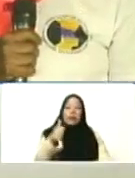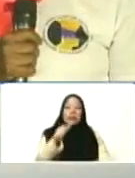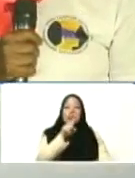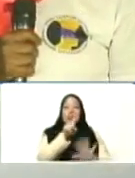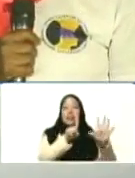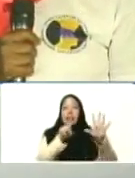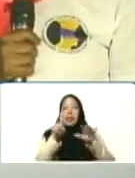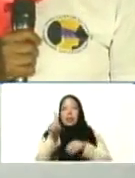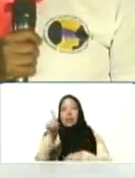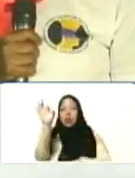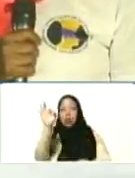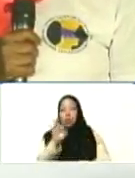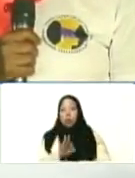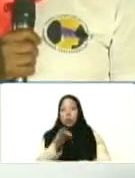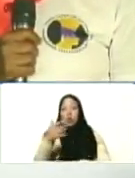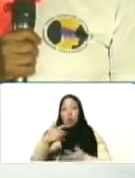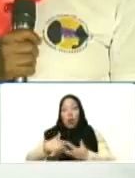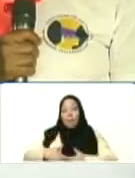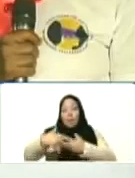61% de los proyectos de emprendedores,